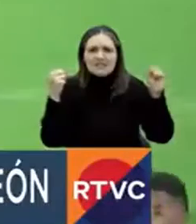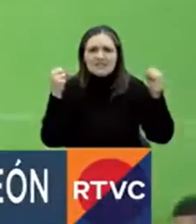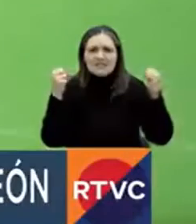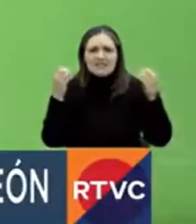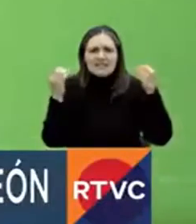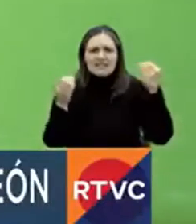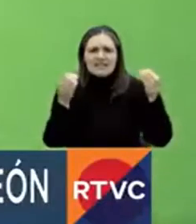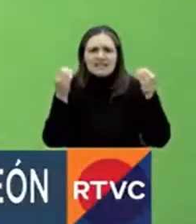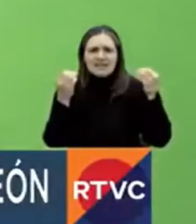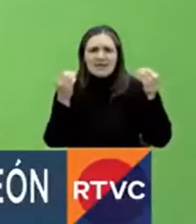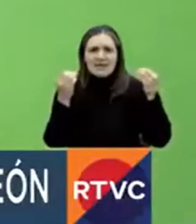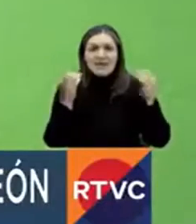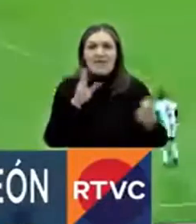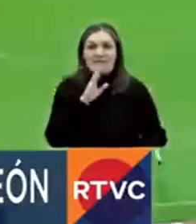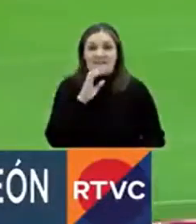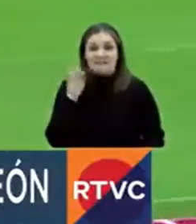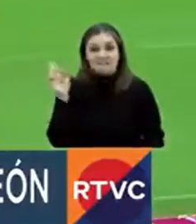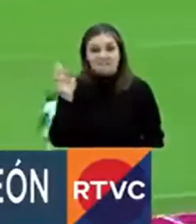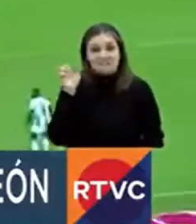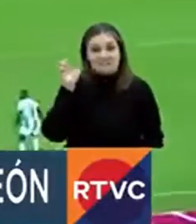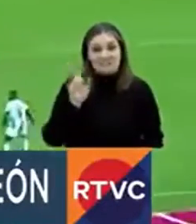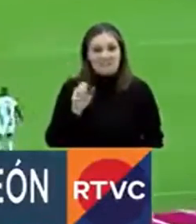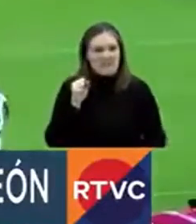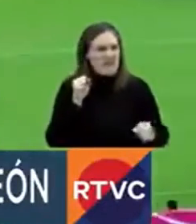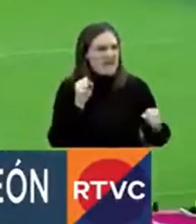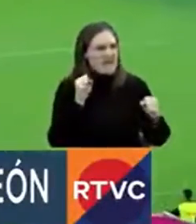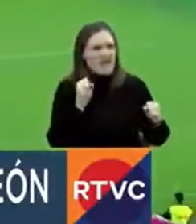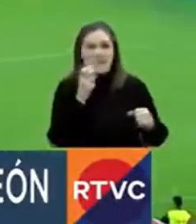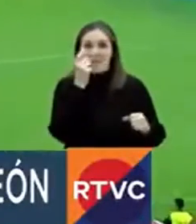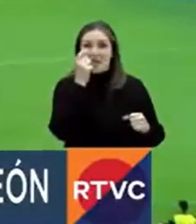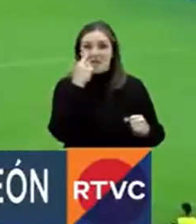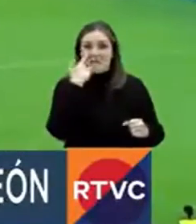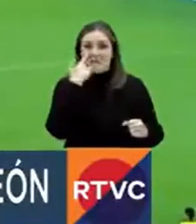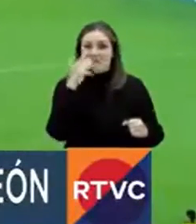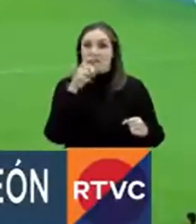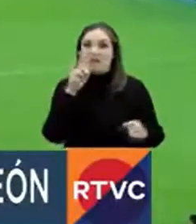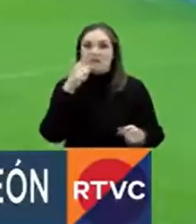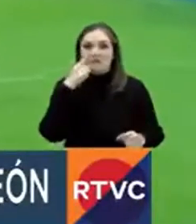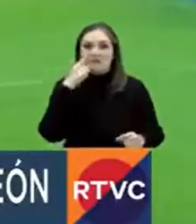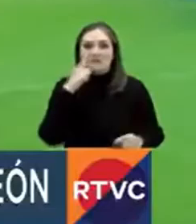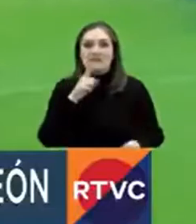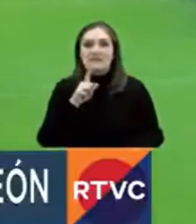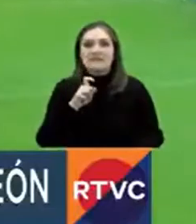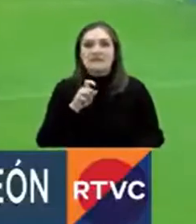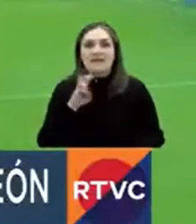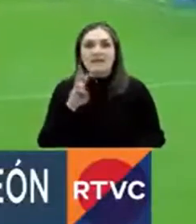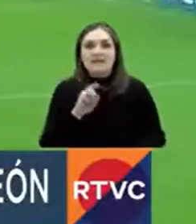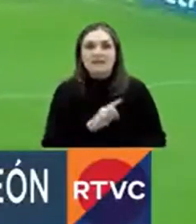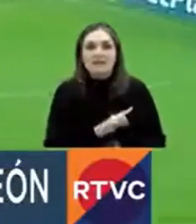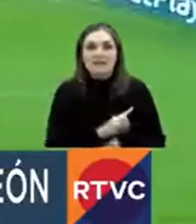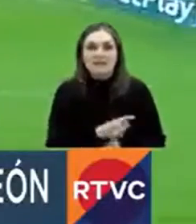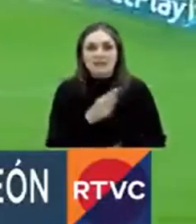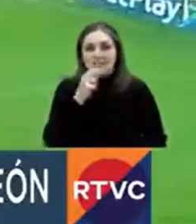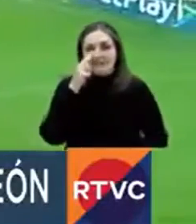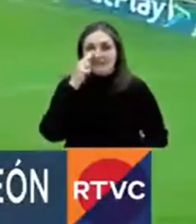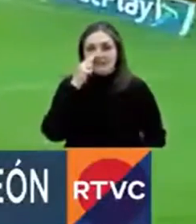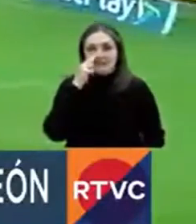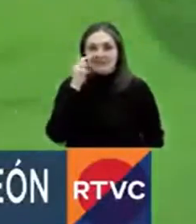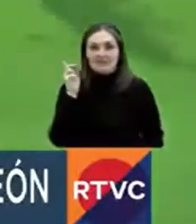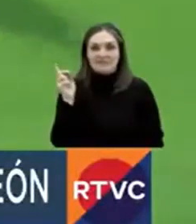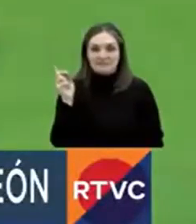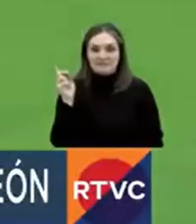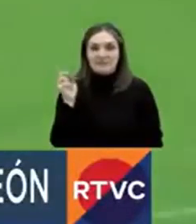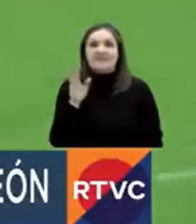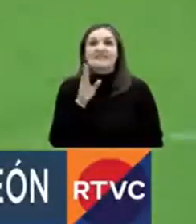Y ahí el héroe era Arley Rodríguez. Nuevamente se ponían en ventaja, pero atención, minuto 68, Nacional llega. Ahí